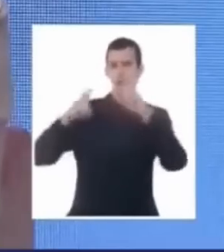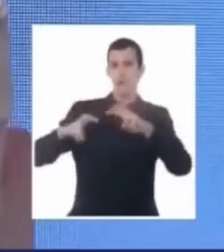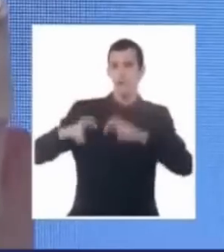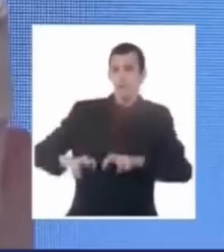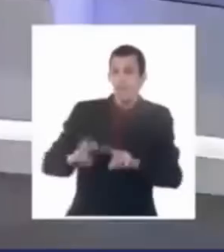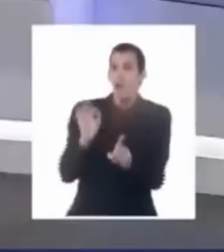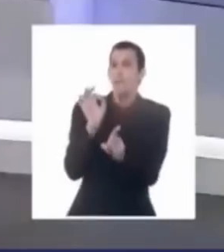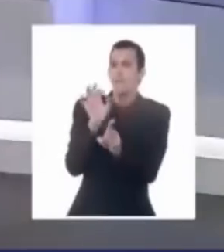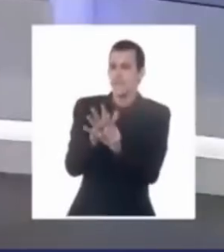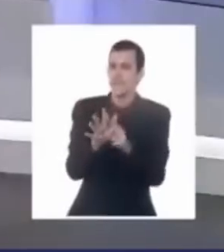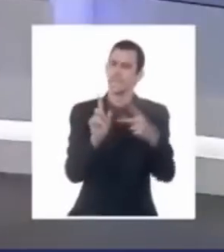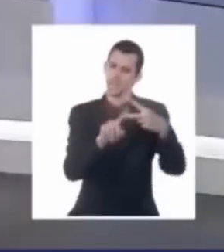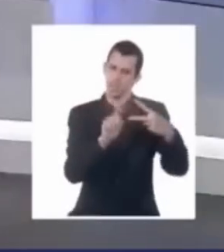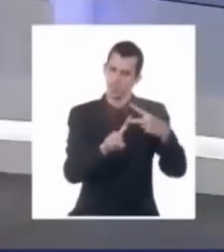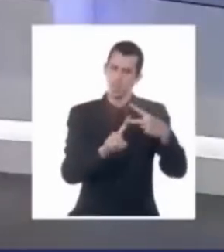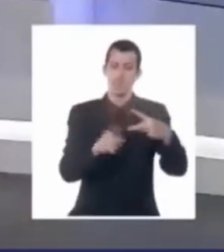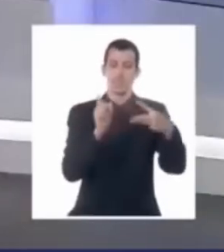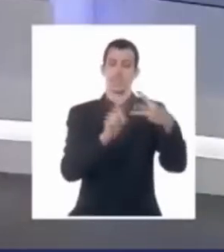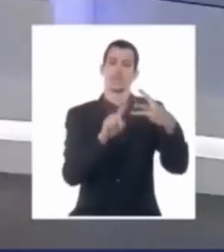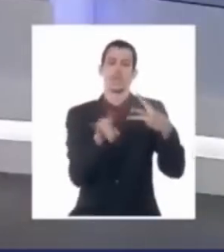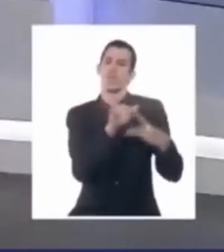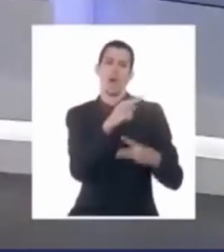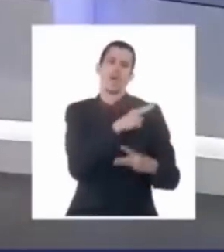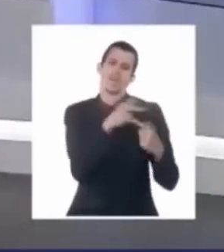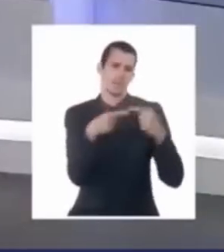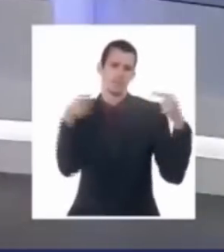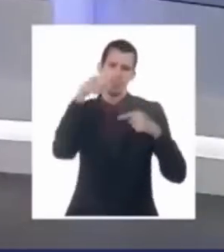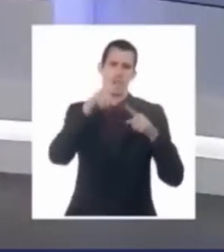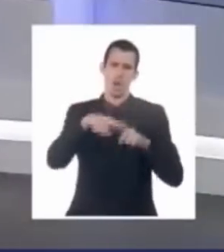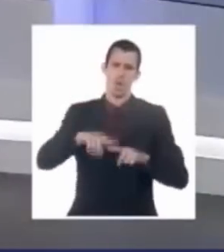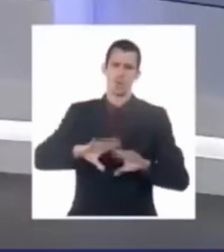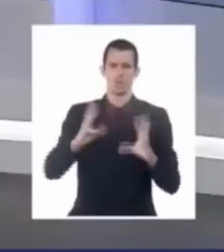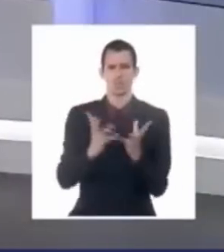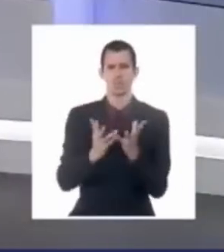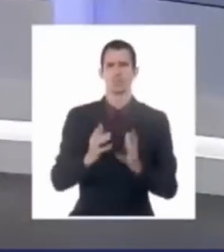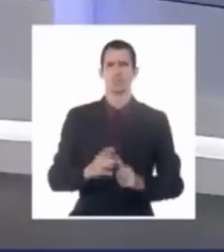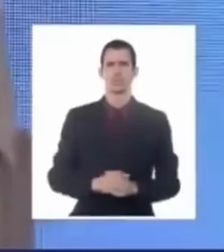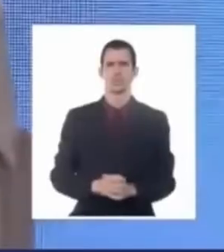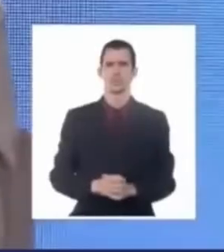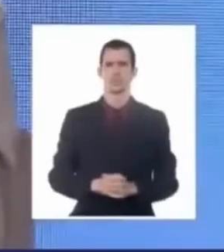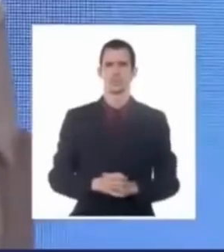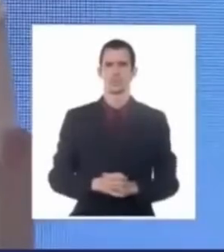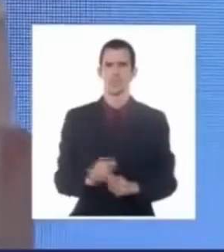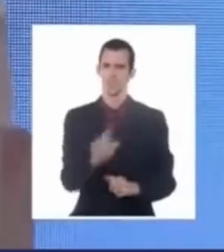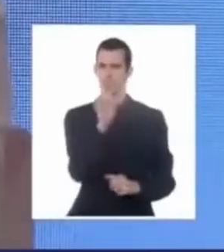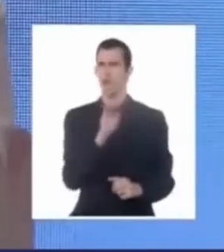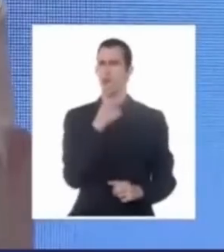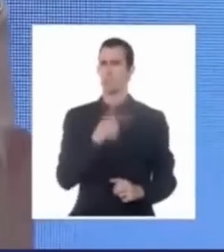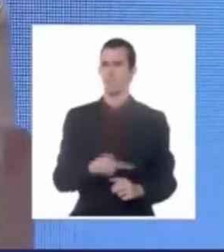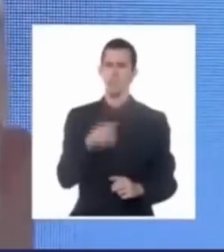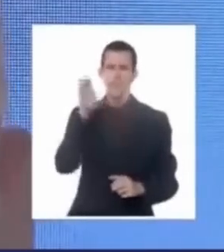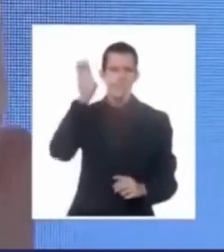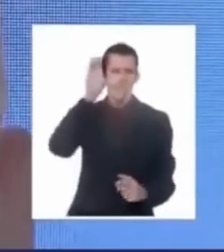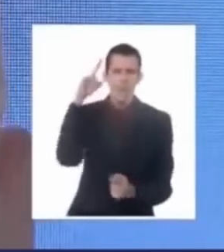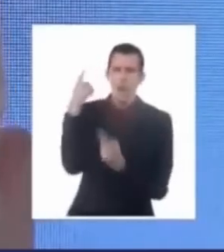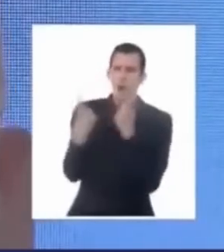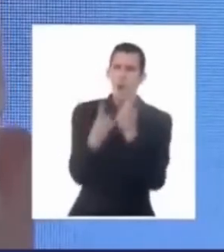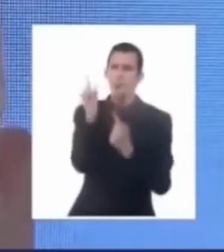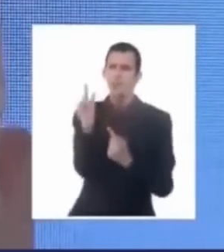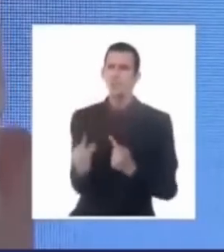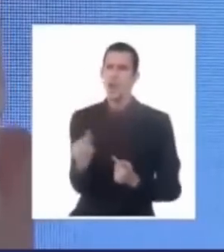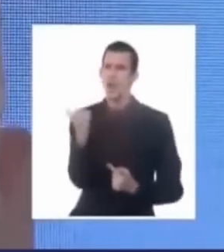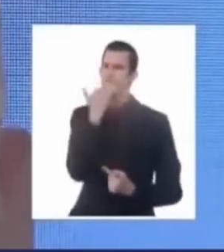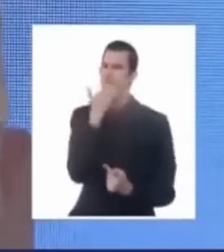de la entidad cuando cuando se conoce de un hecho delictivo los primeros que llegan Generalmente son ustedes la policía Cuando se conoce un hecho delictivo por cualquier vía Generalmente puede ser